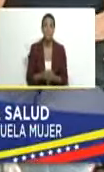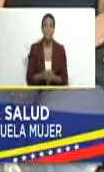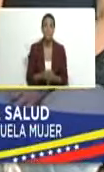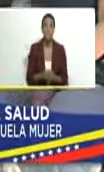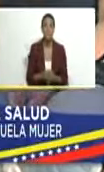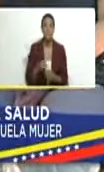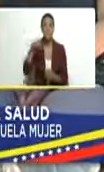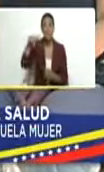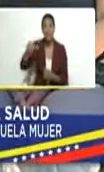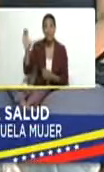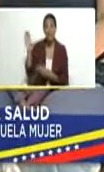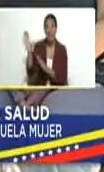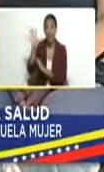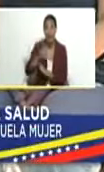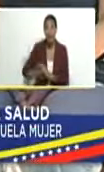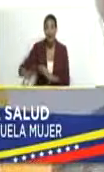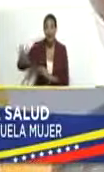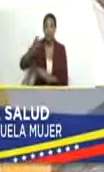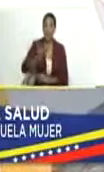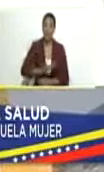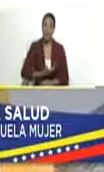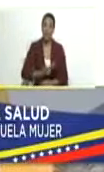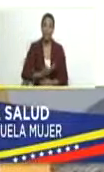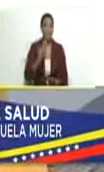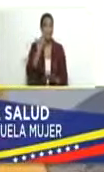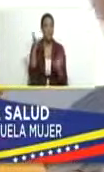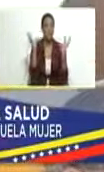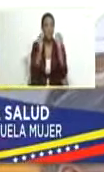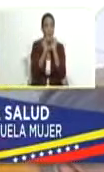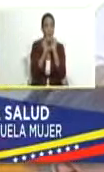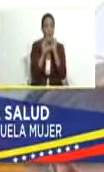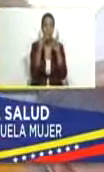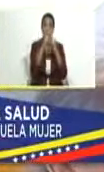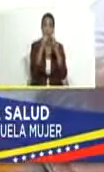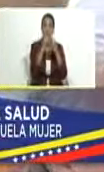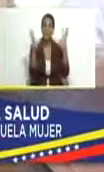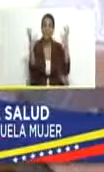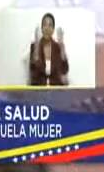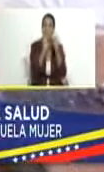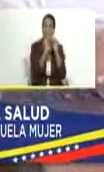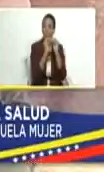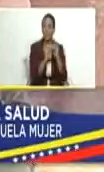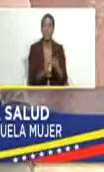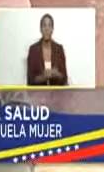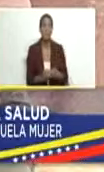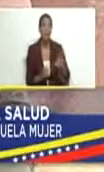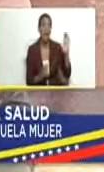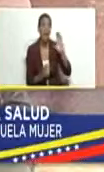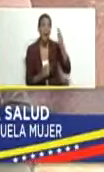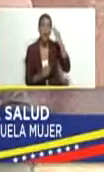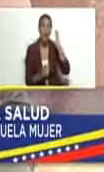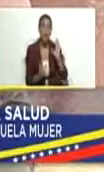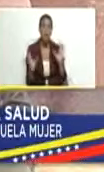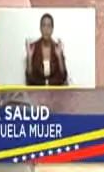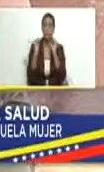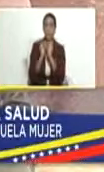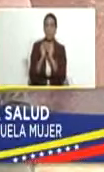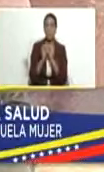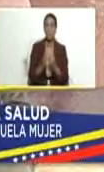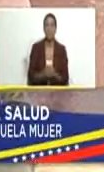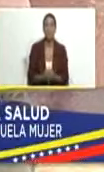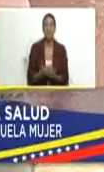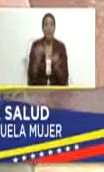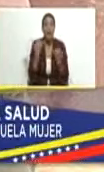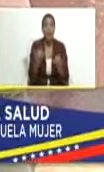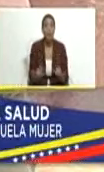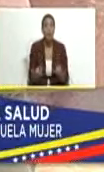De Caracas, su alcaldesa. Todo pega, ¿ves? Carmen Teresa, Carmen Teresa.